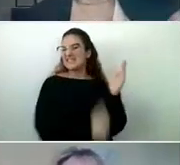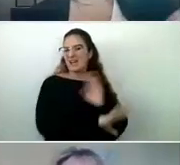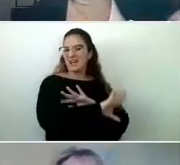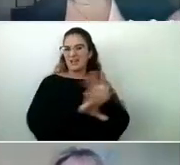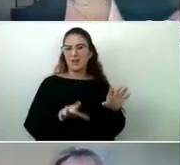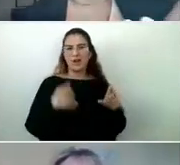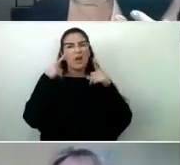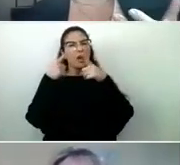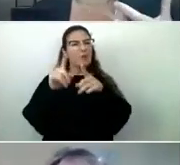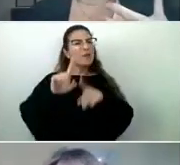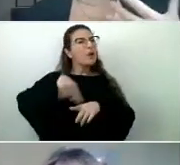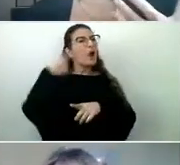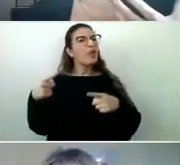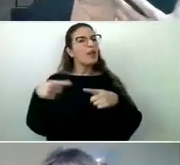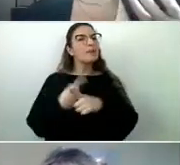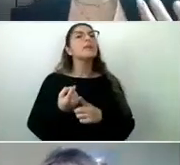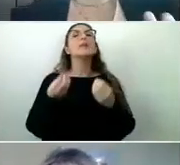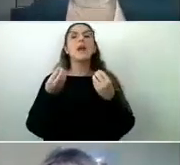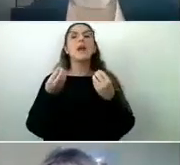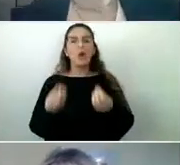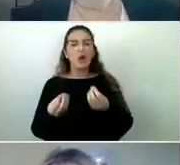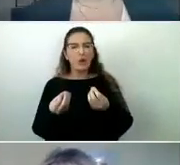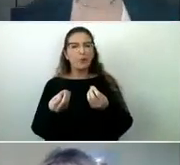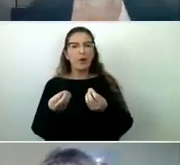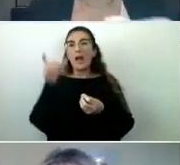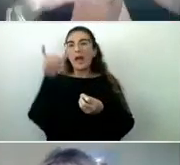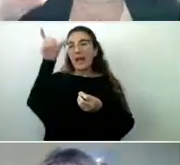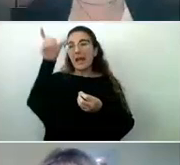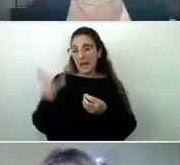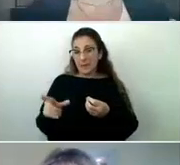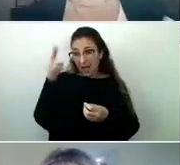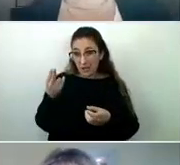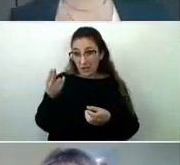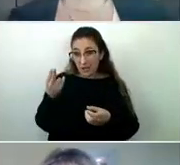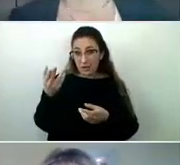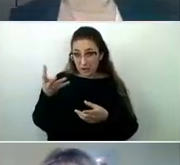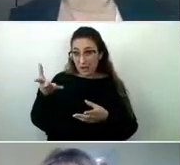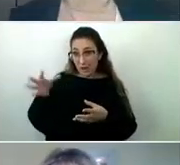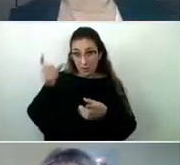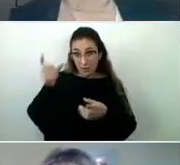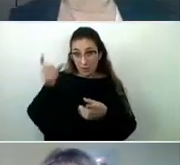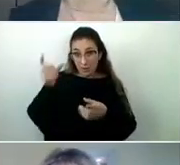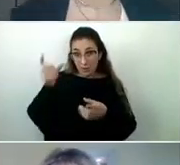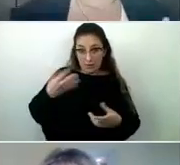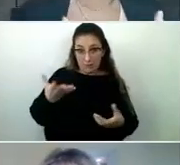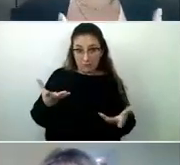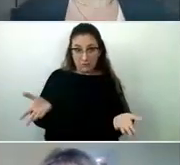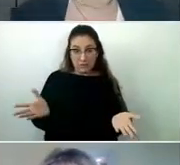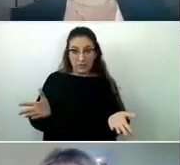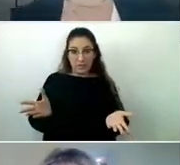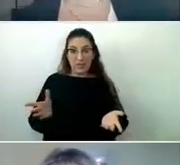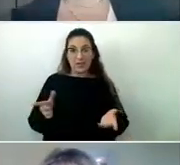políticas, a reconocer al otro en su otredad, en todas las situaciones integrales de la vida, ¿no? A no